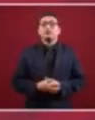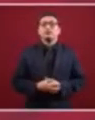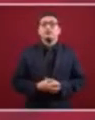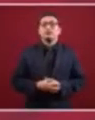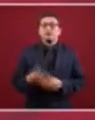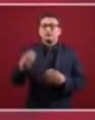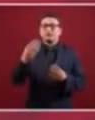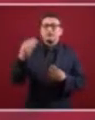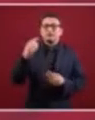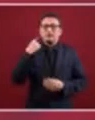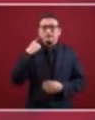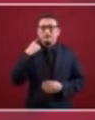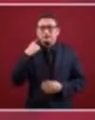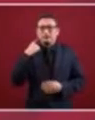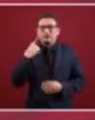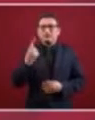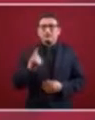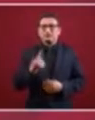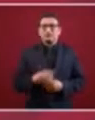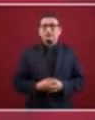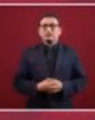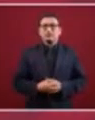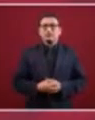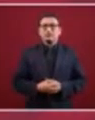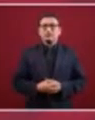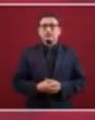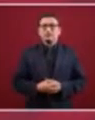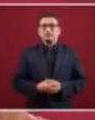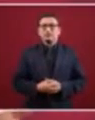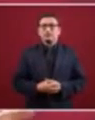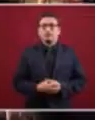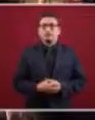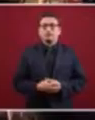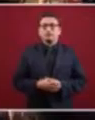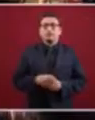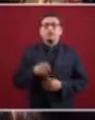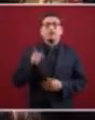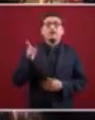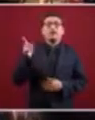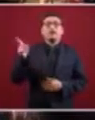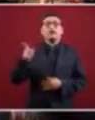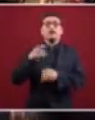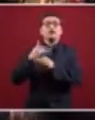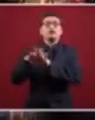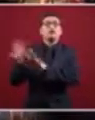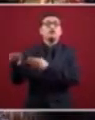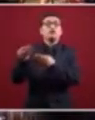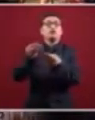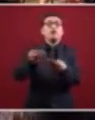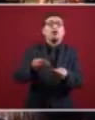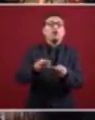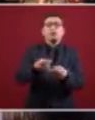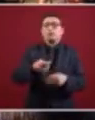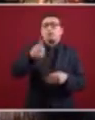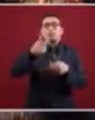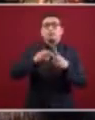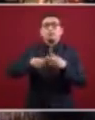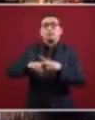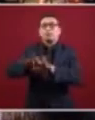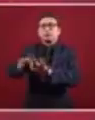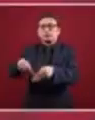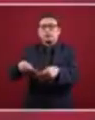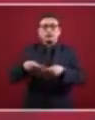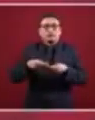¿Cómo? ¿Quién le mintió al secretario Durazo? Él tenía esa información originalmente, esa fue